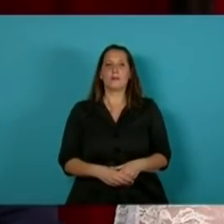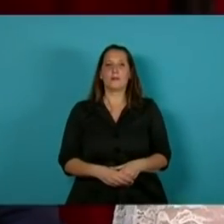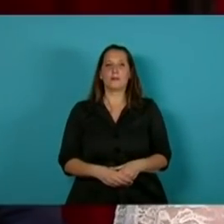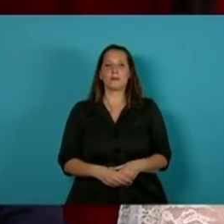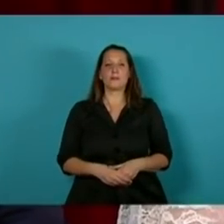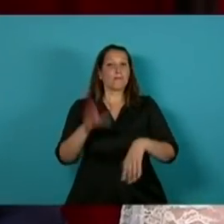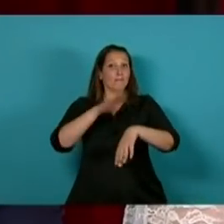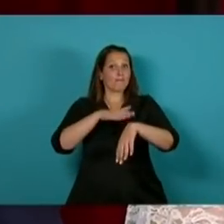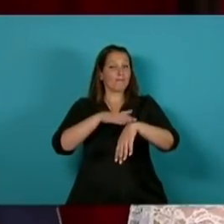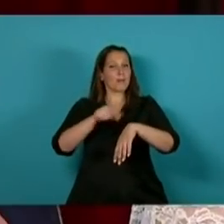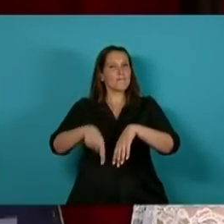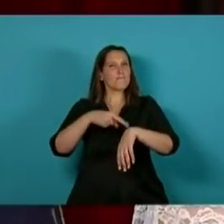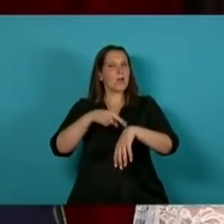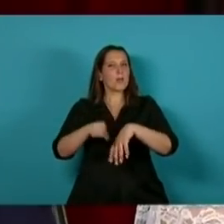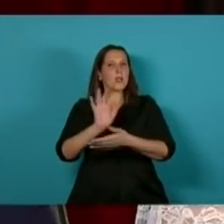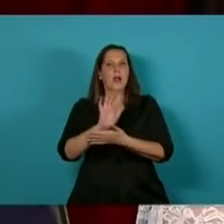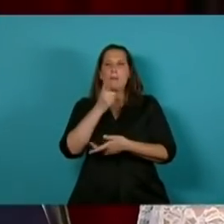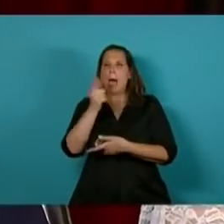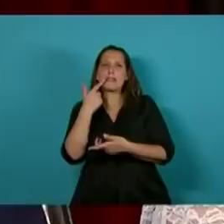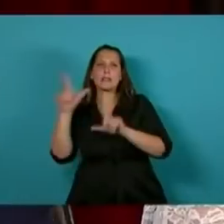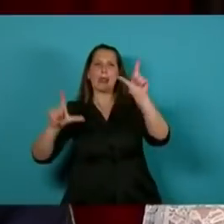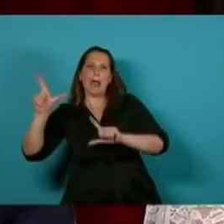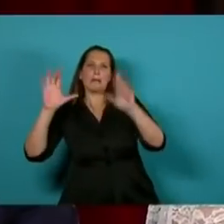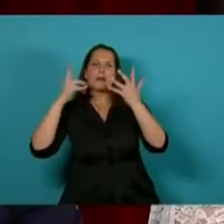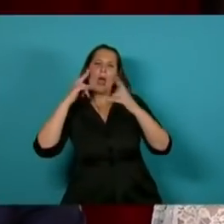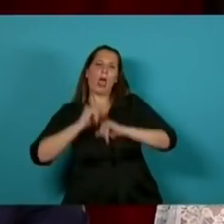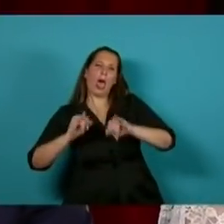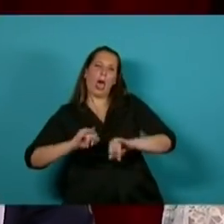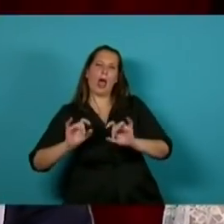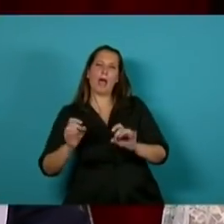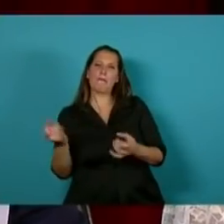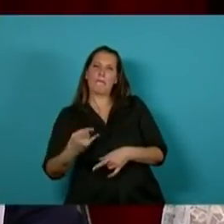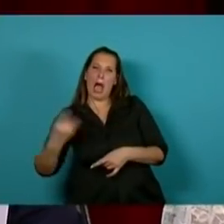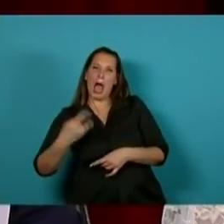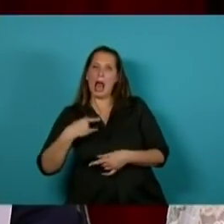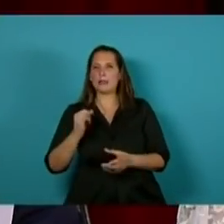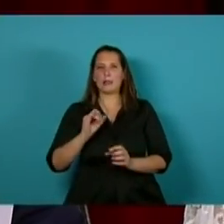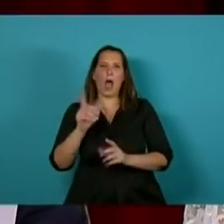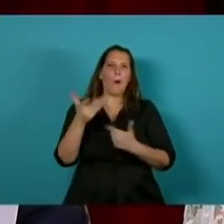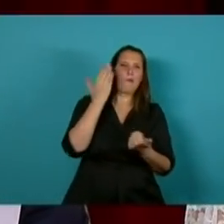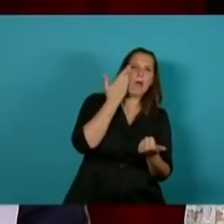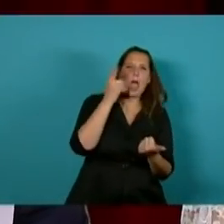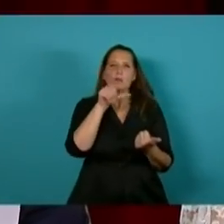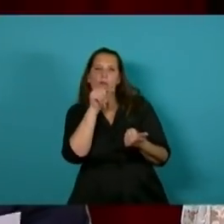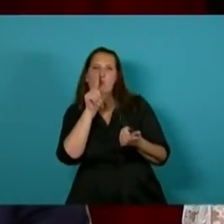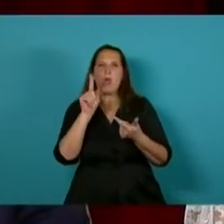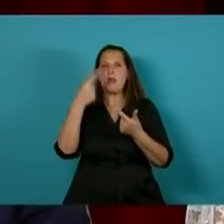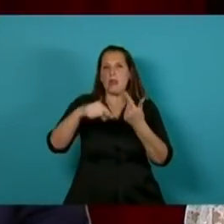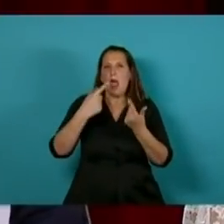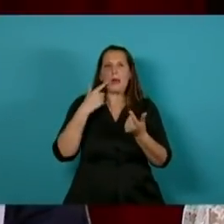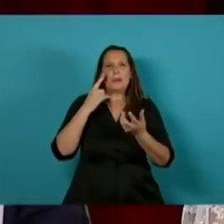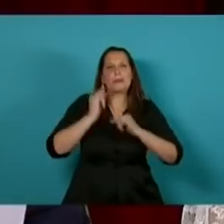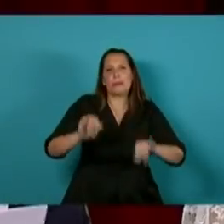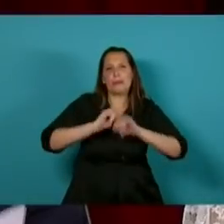En tiempo de operaciones de intoxicación con noticias falsas a través de medios y redes sociales, necesitamos más que